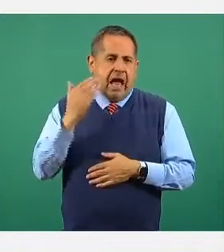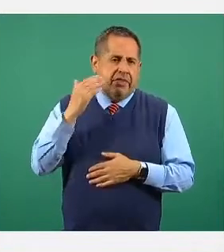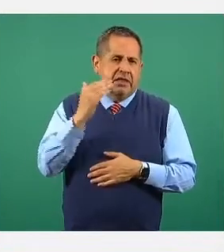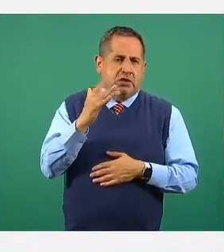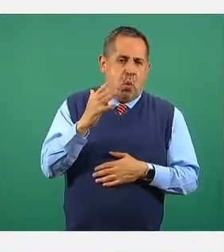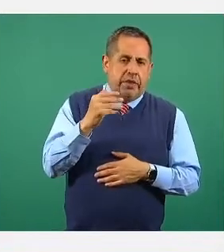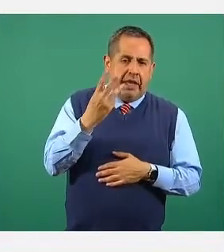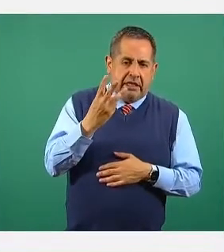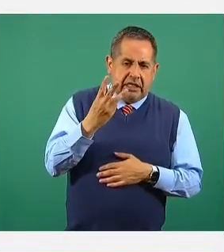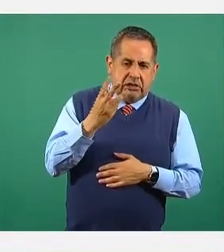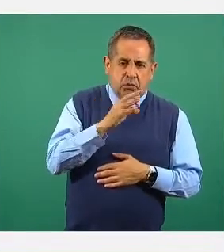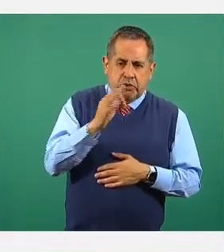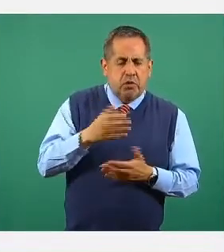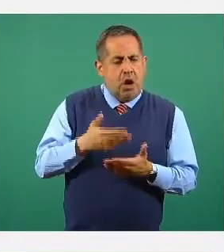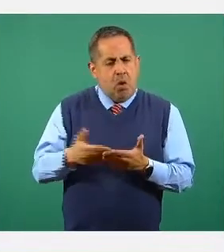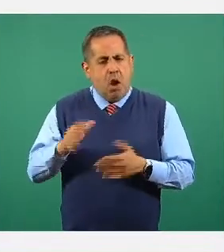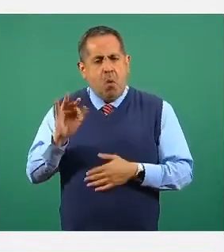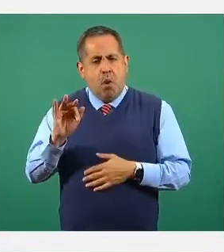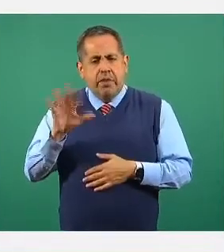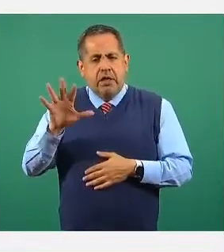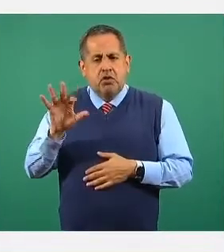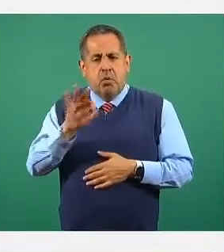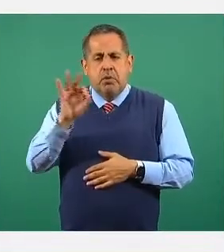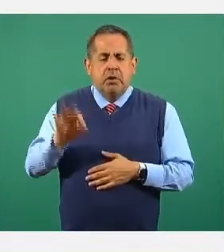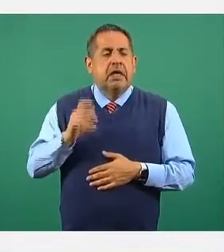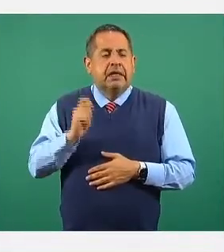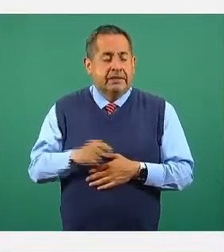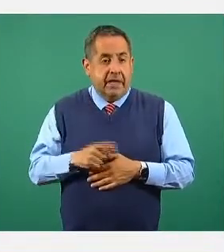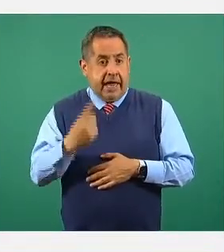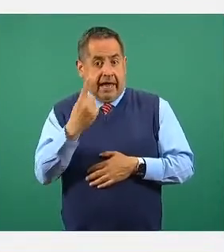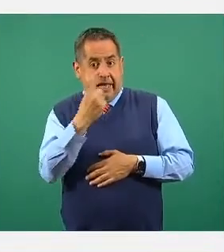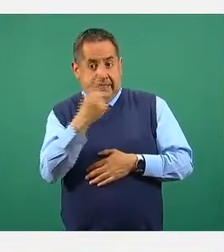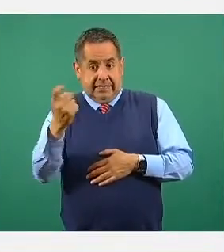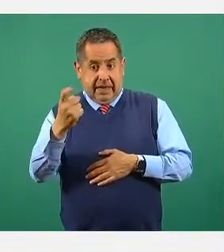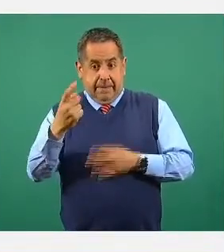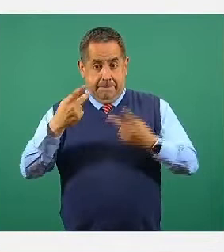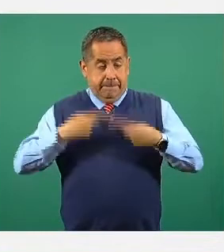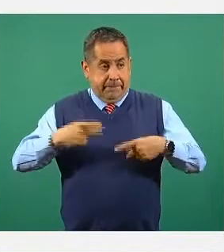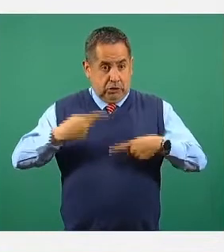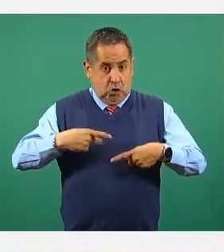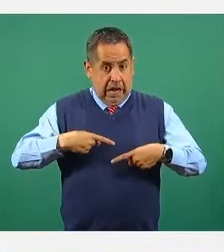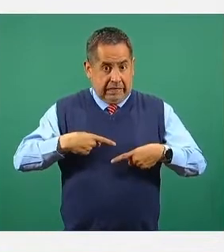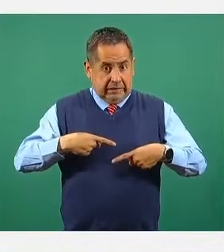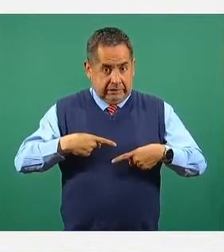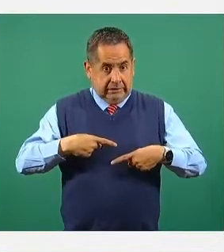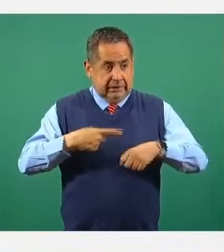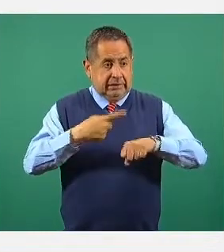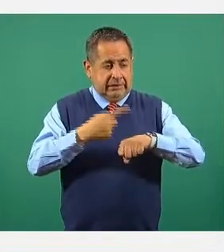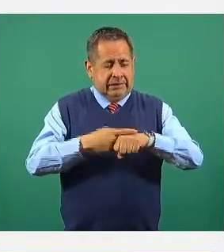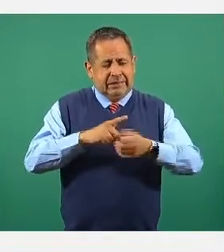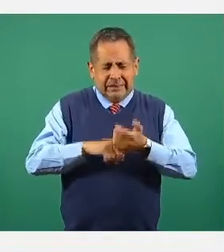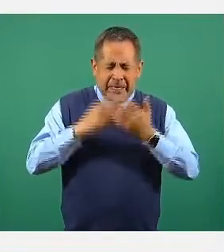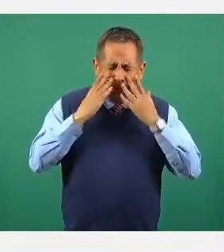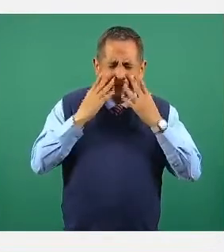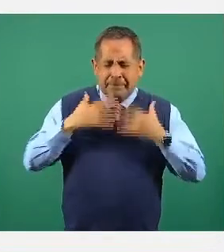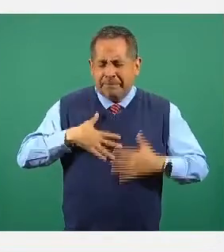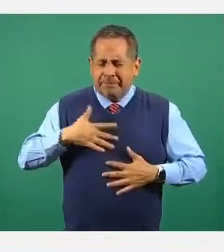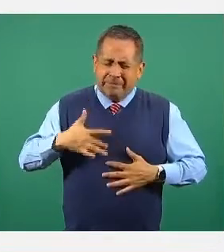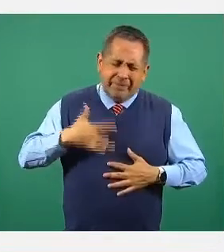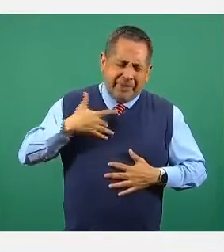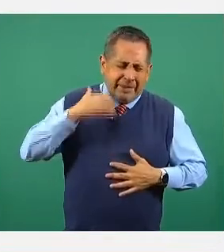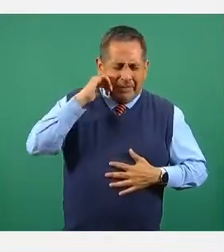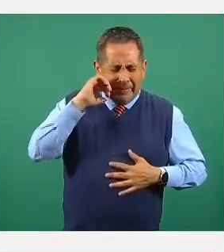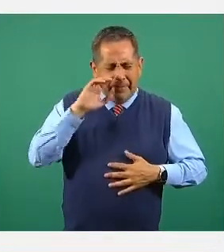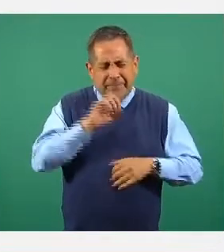53%, pero un 45% quiere decir que de cada 100 personas que tienen signos y síntomas respiratorios leves